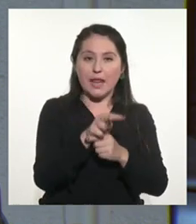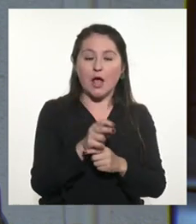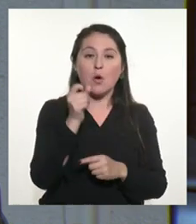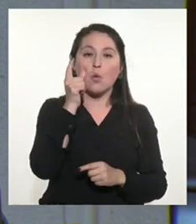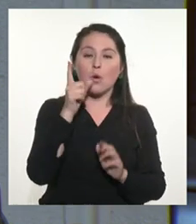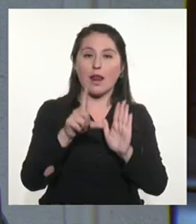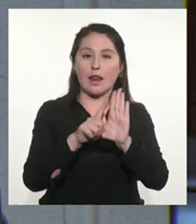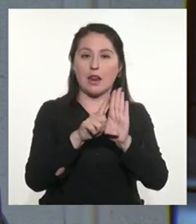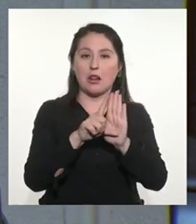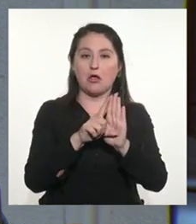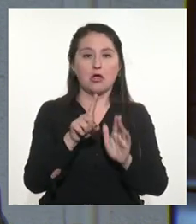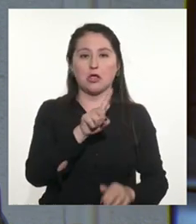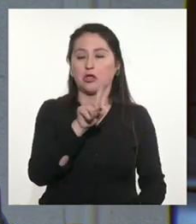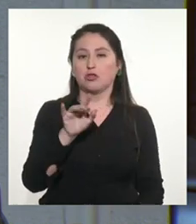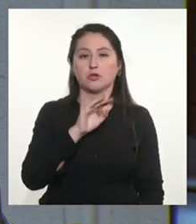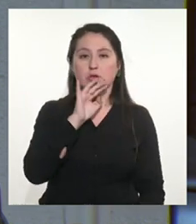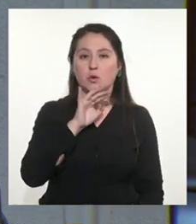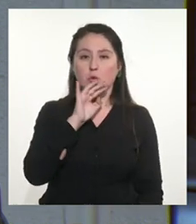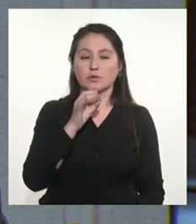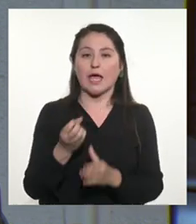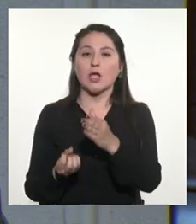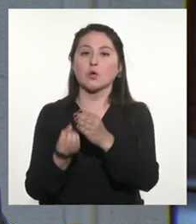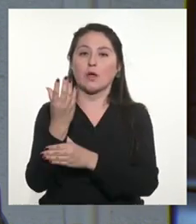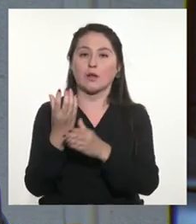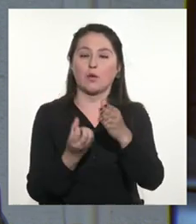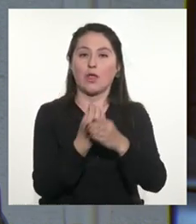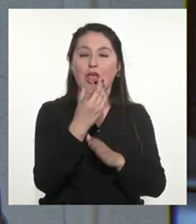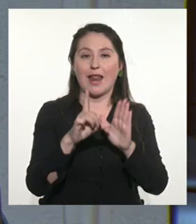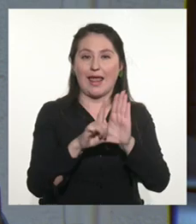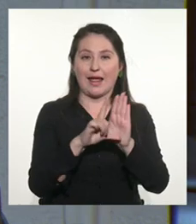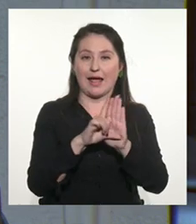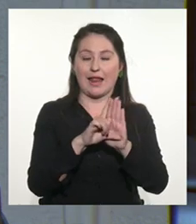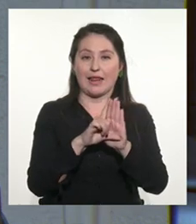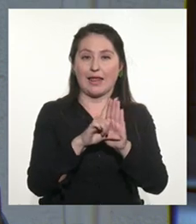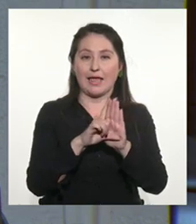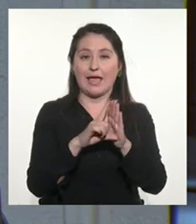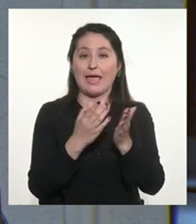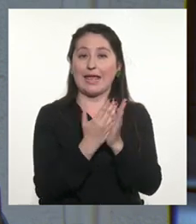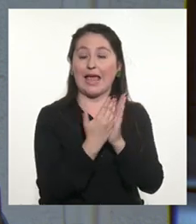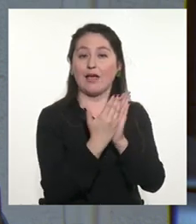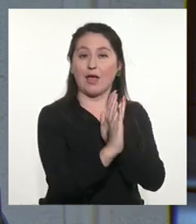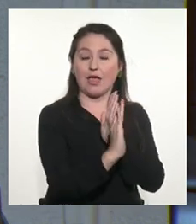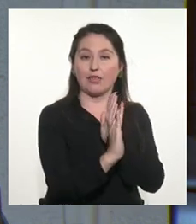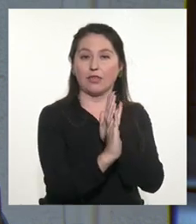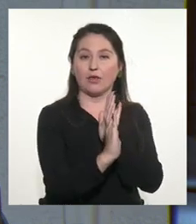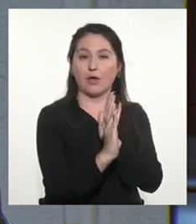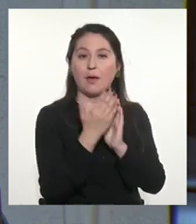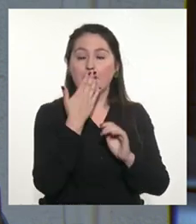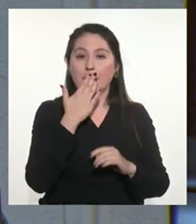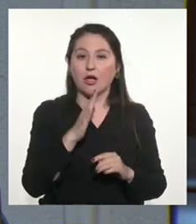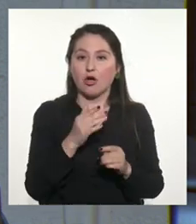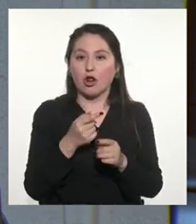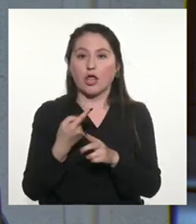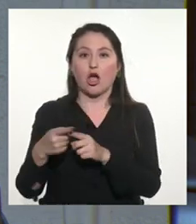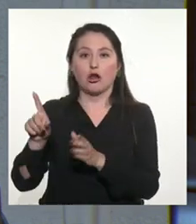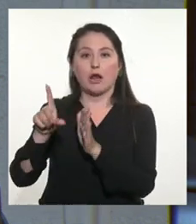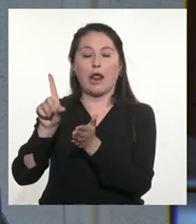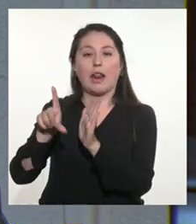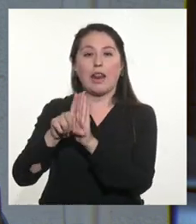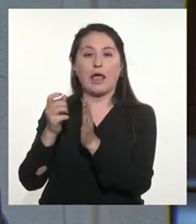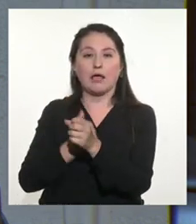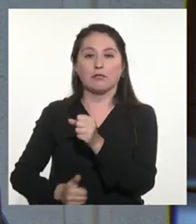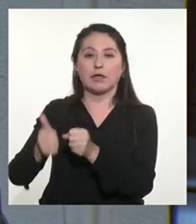y poder ir actualizando nuestros cuerpos legales y que la derogación expresa prime por sobre la derogación tácita de eso contribuye y